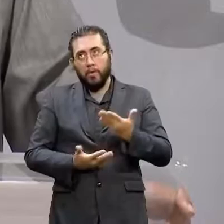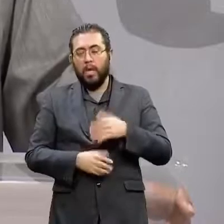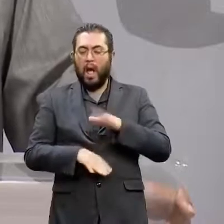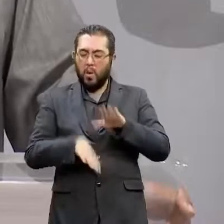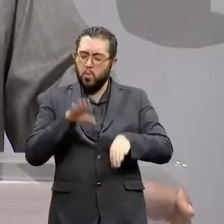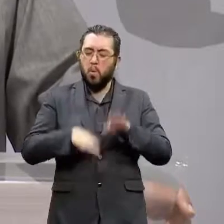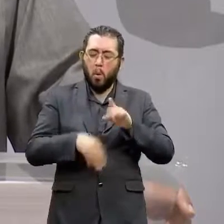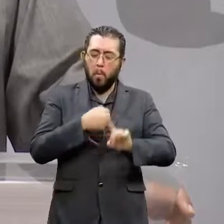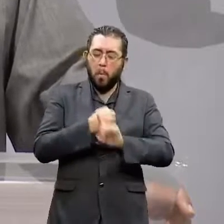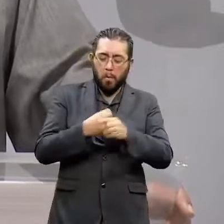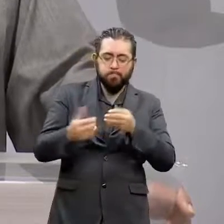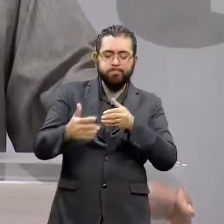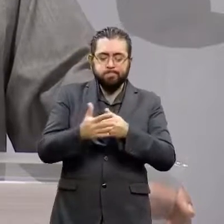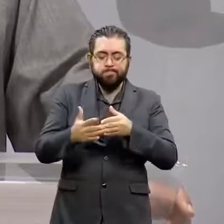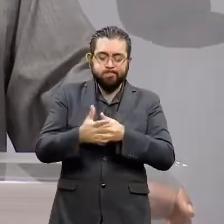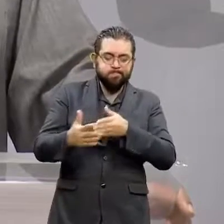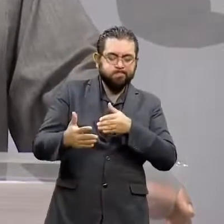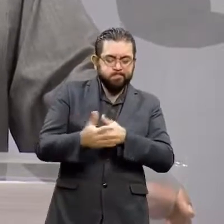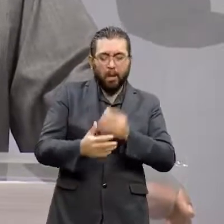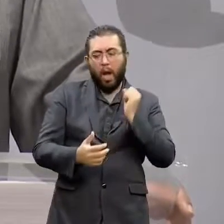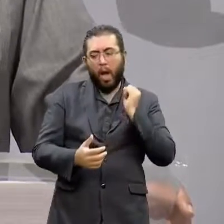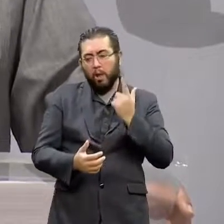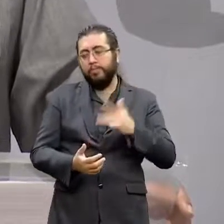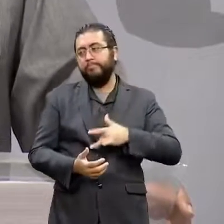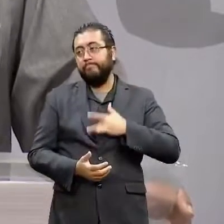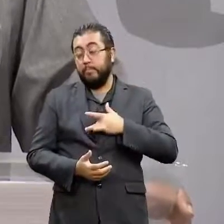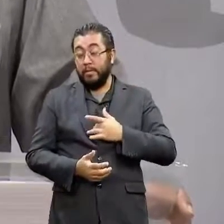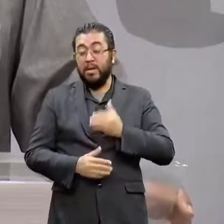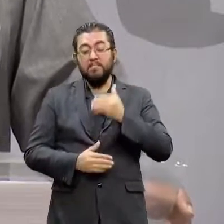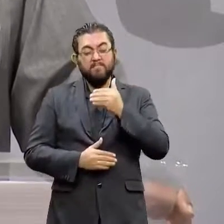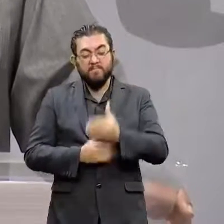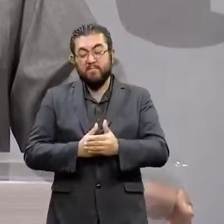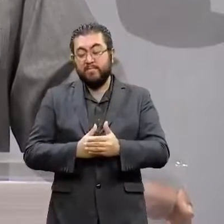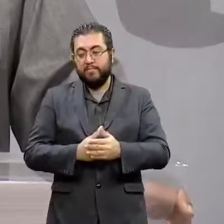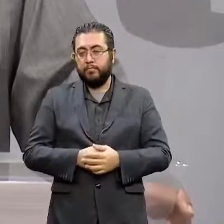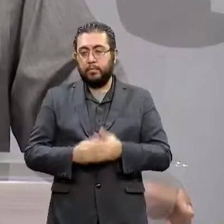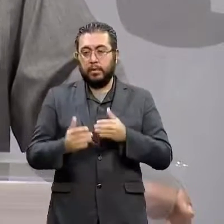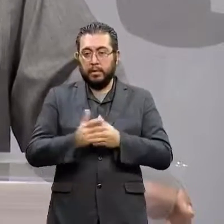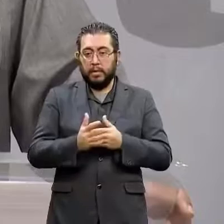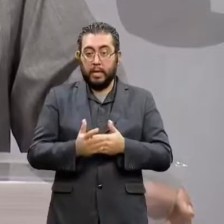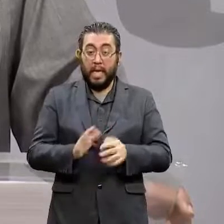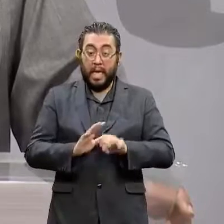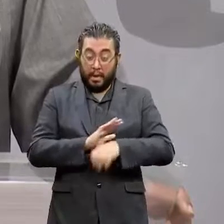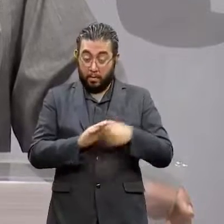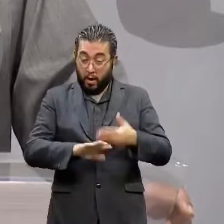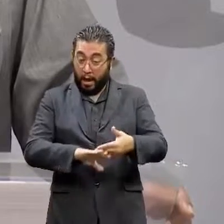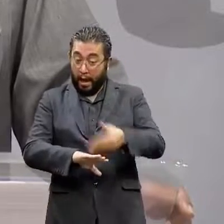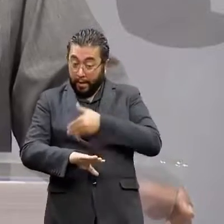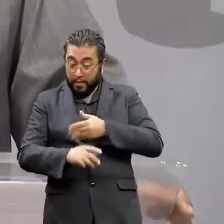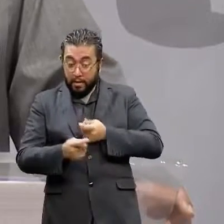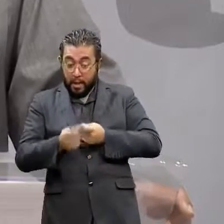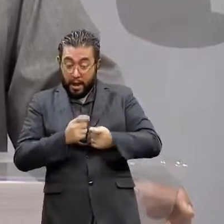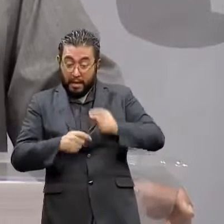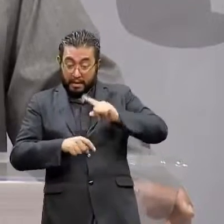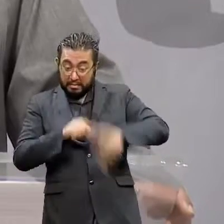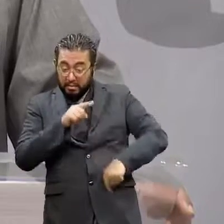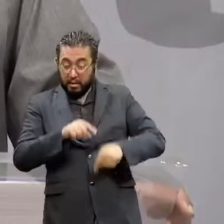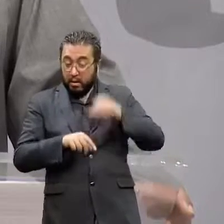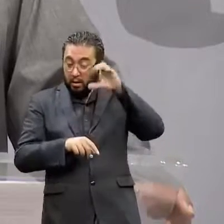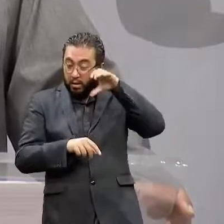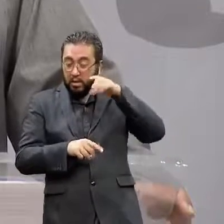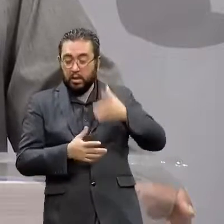hemos enfrentado para tener éxito en las polí de prevención y combate al delito y en las